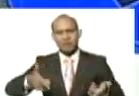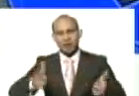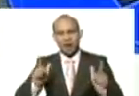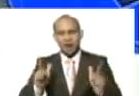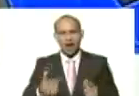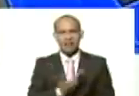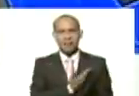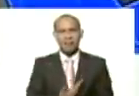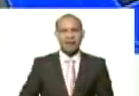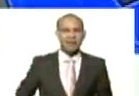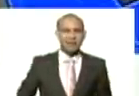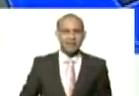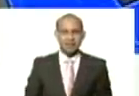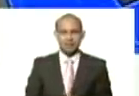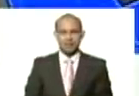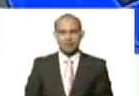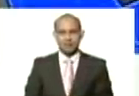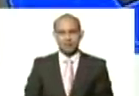presidencial.